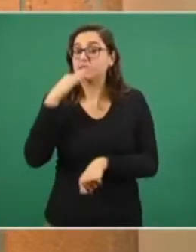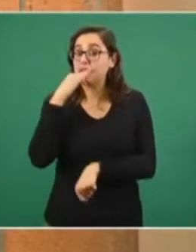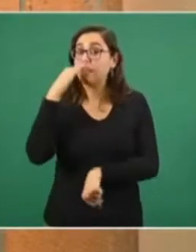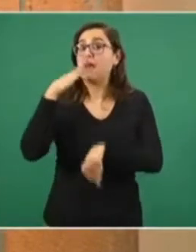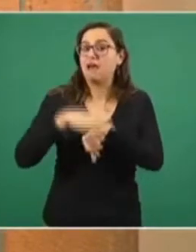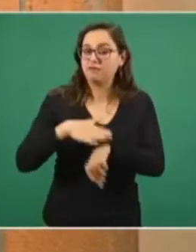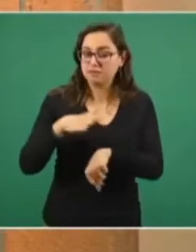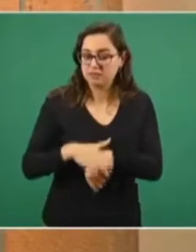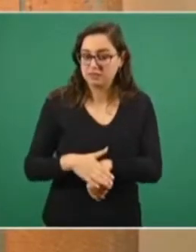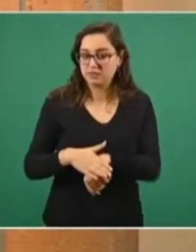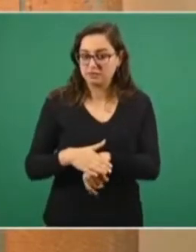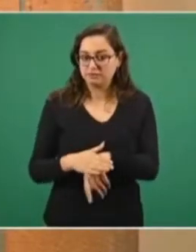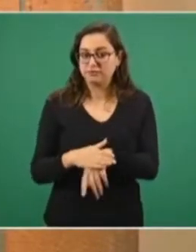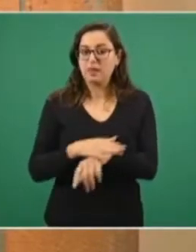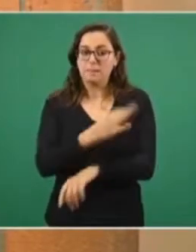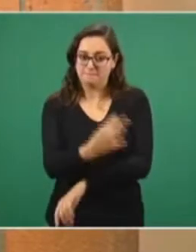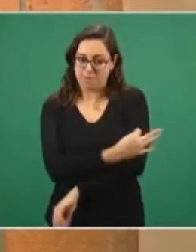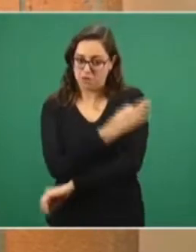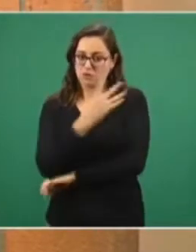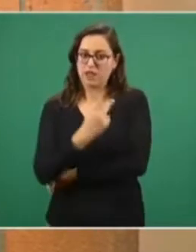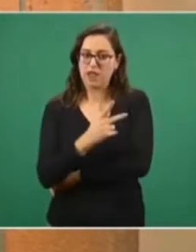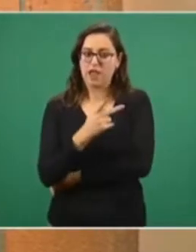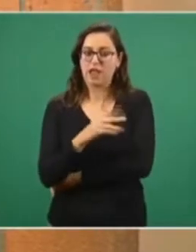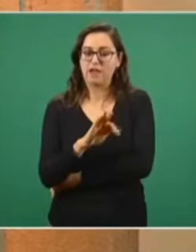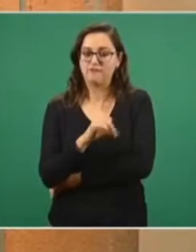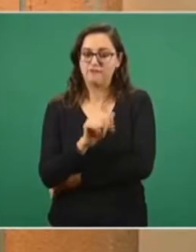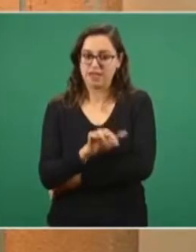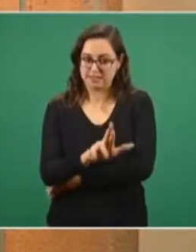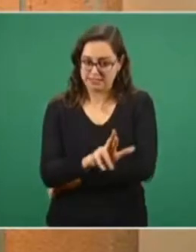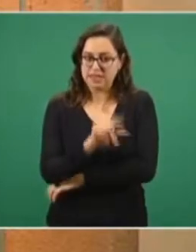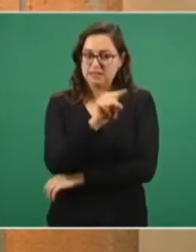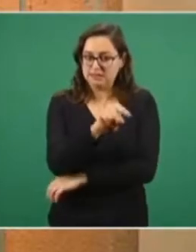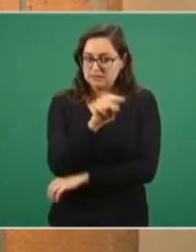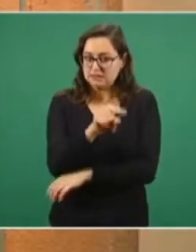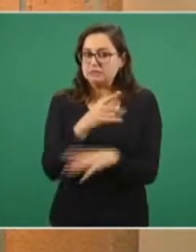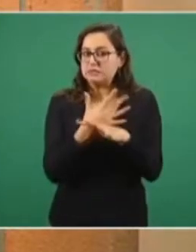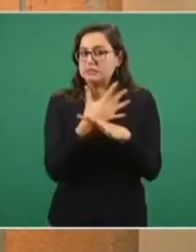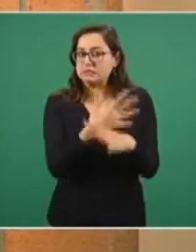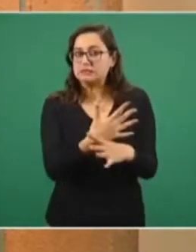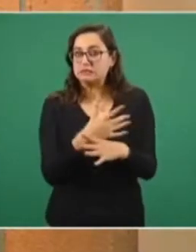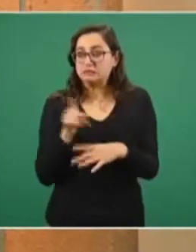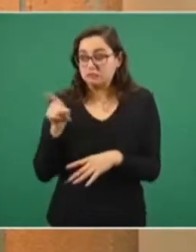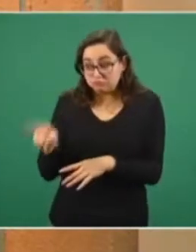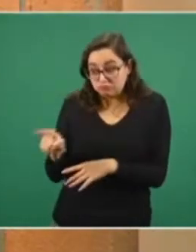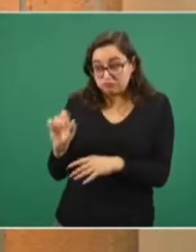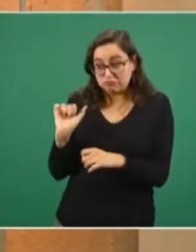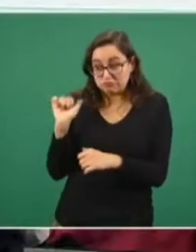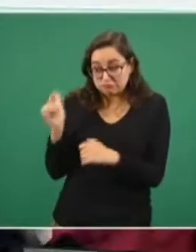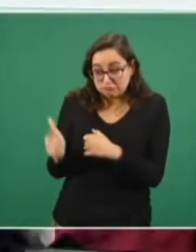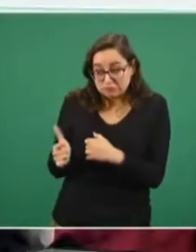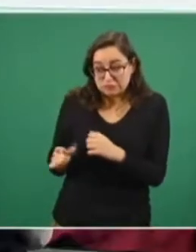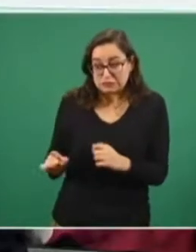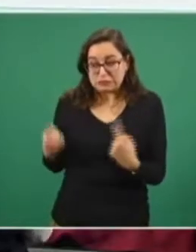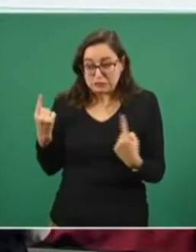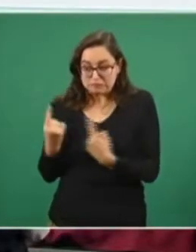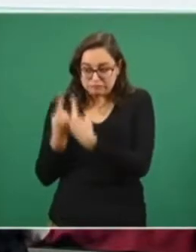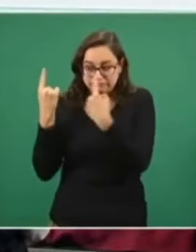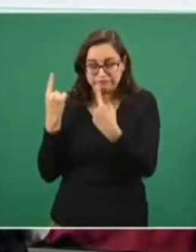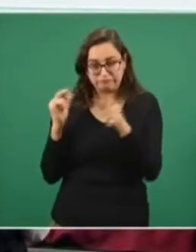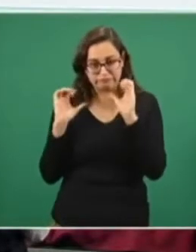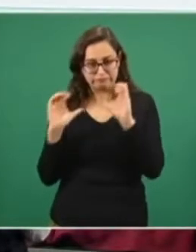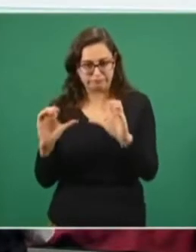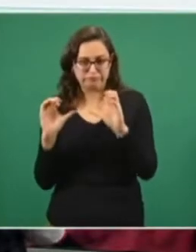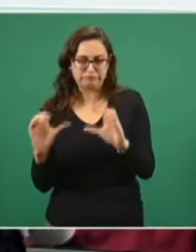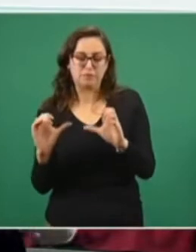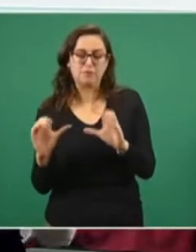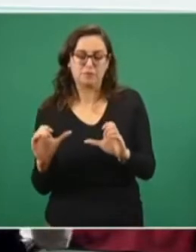de esta vacuna, que es la que se encuentra reportada. Y finalmente decirles que todas las vacunas